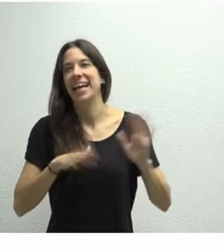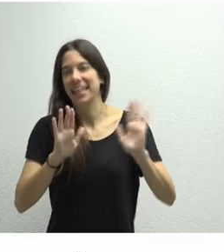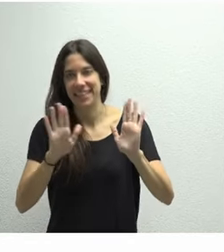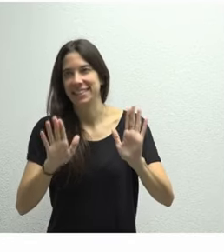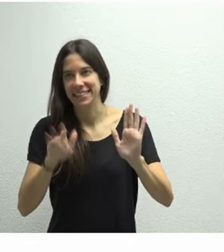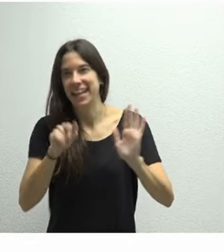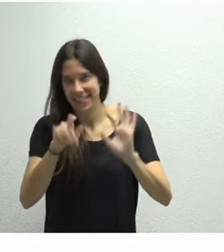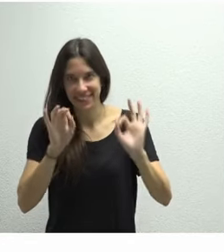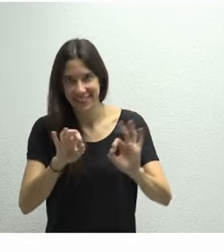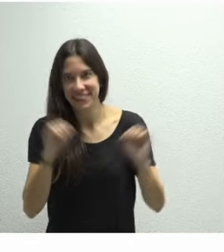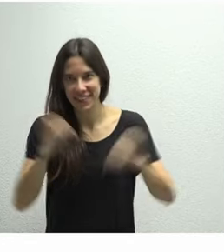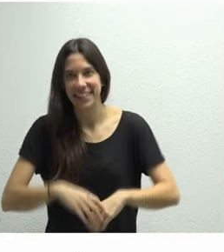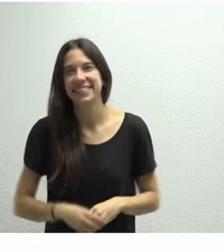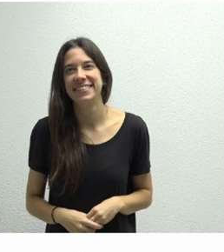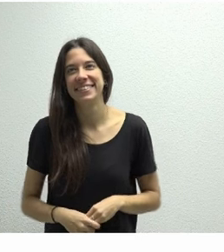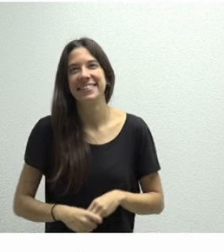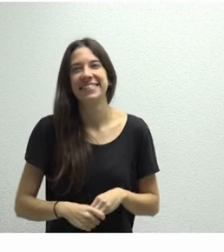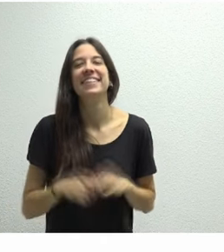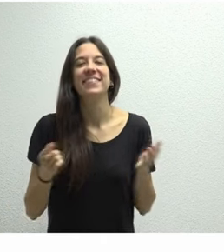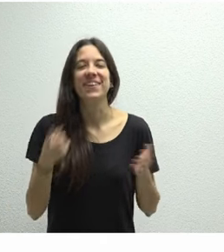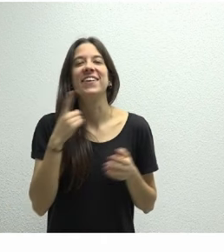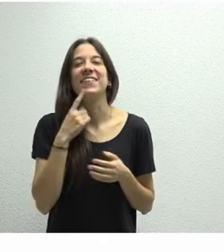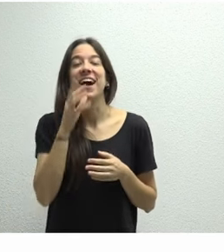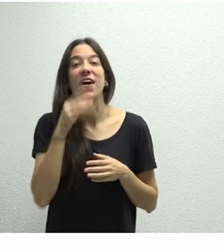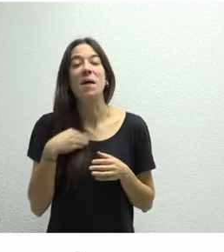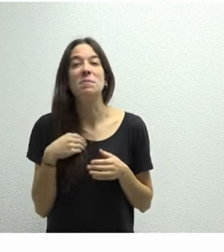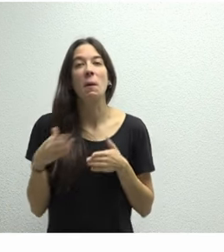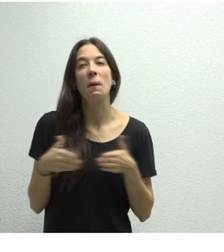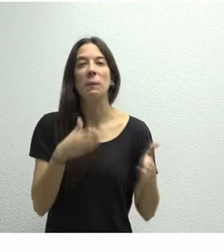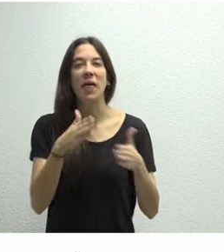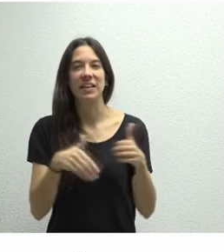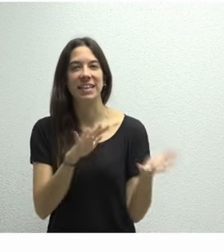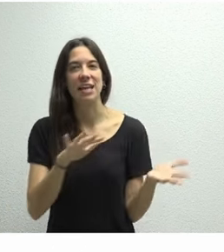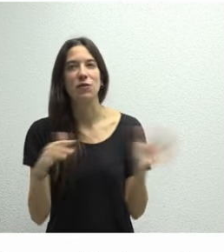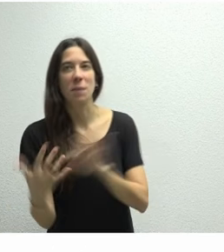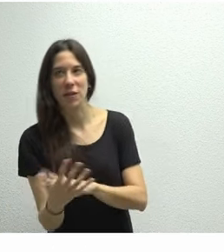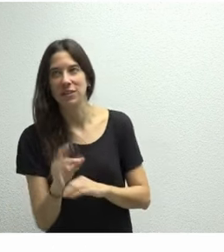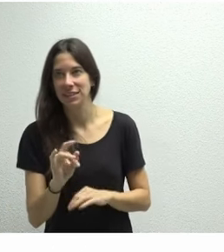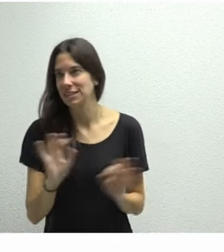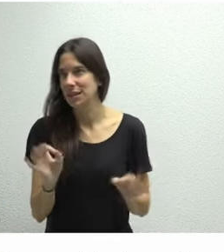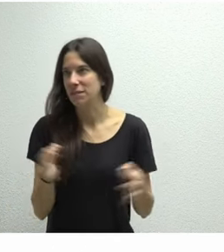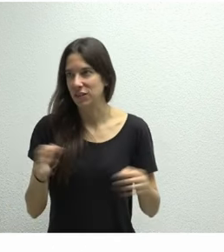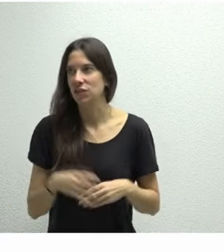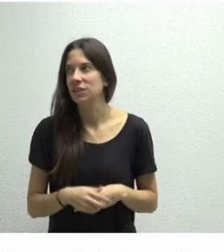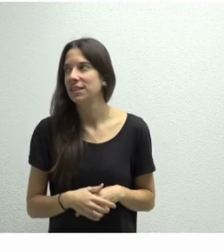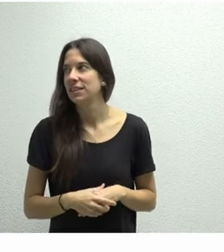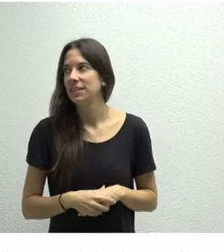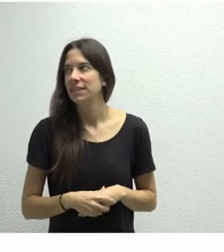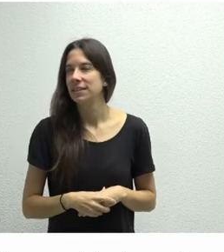no vale estamos env transformación bueno comunidad vale